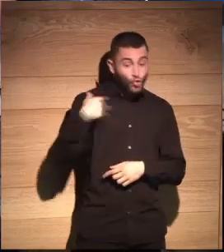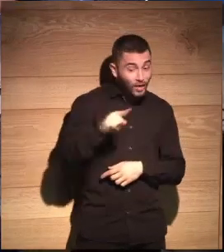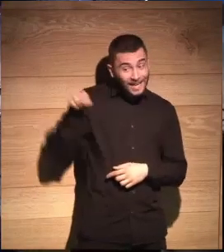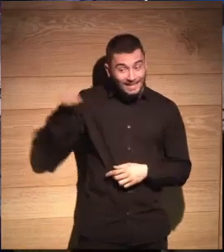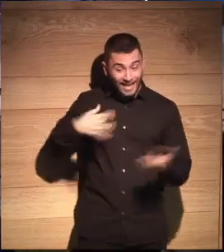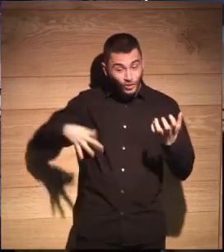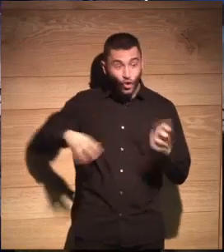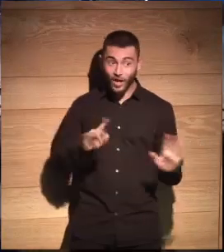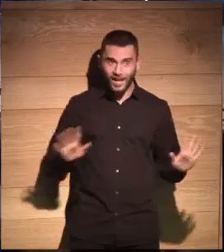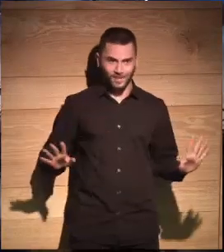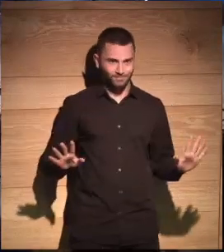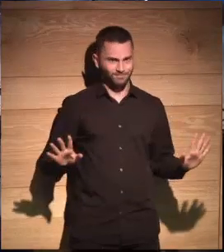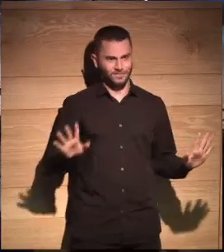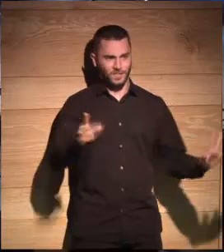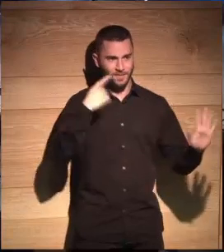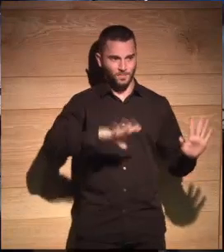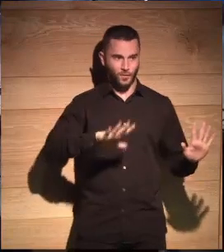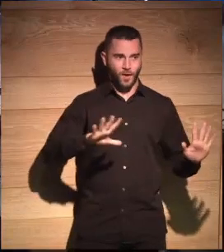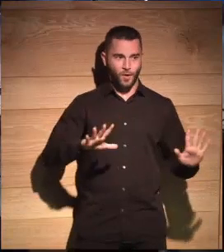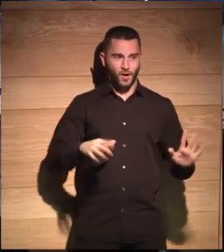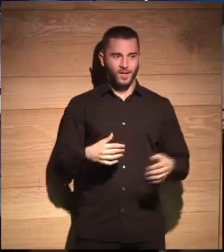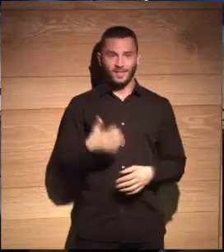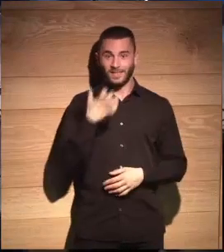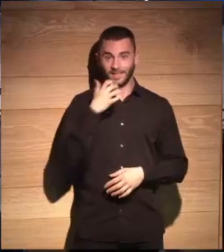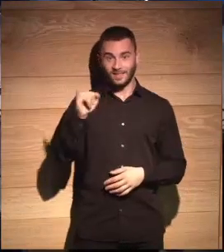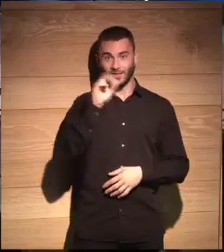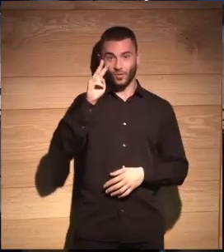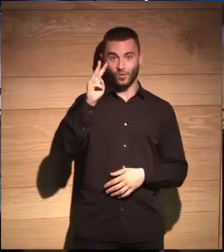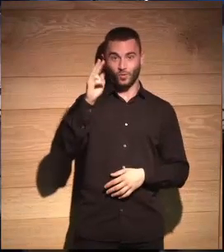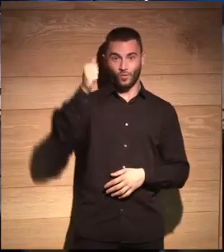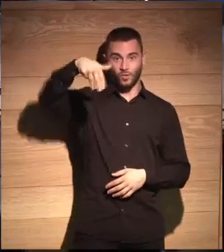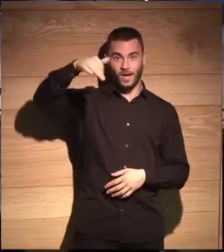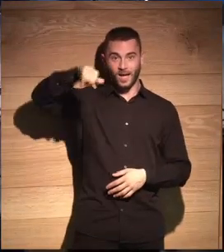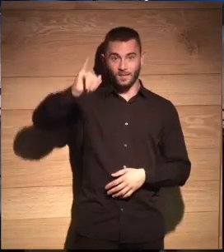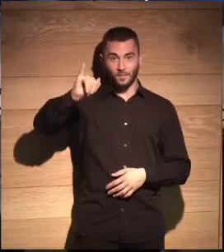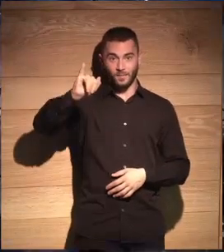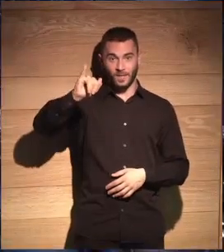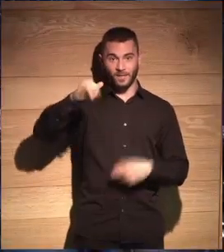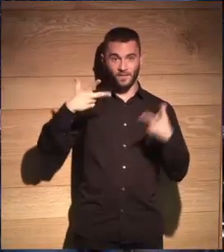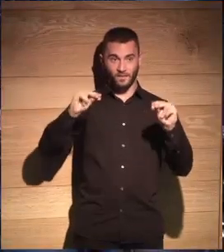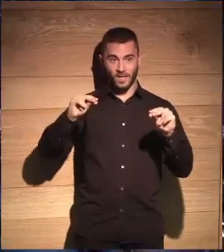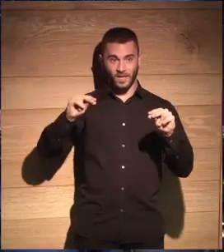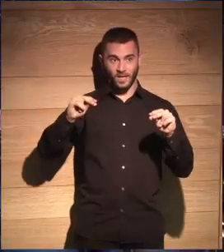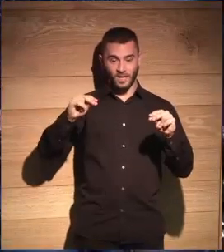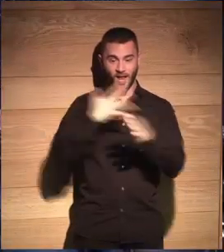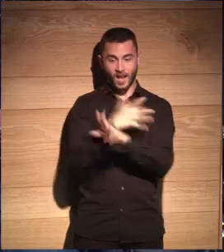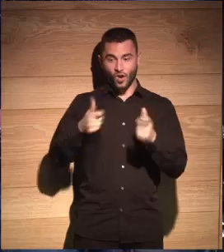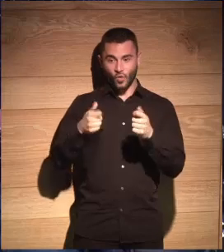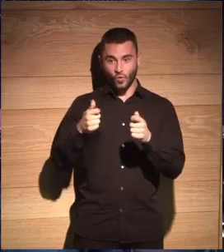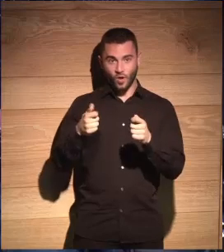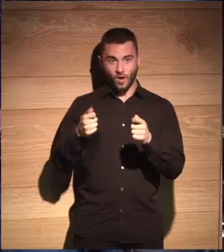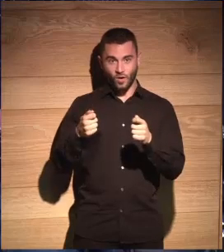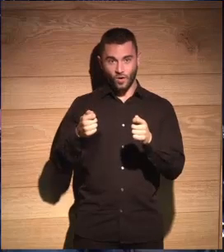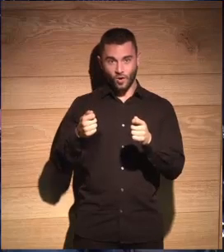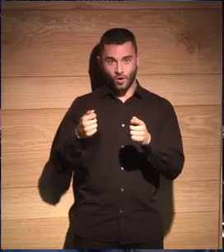Sí. Tócate. Por favor, sí, cuando termine Juanmi, a ver si podemos poner el tráiler, yo creo, un poco para que se vea